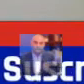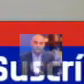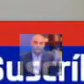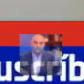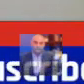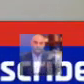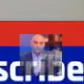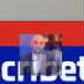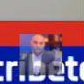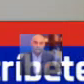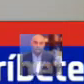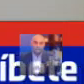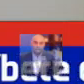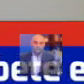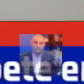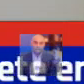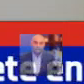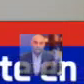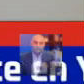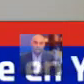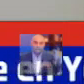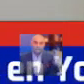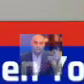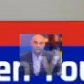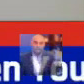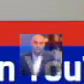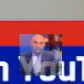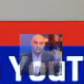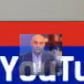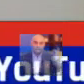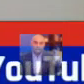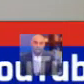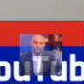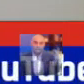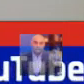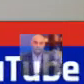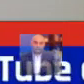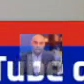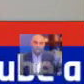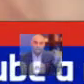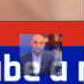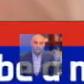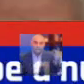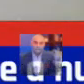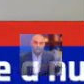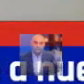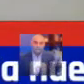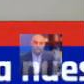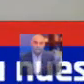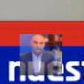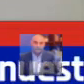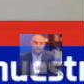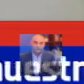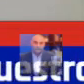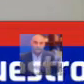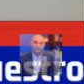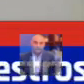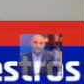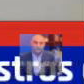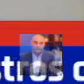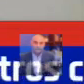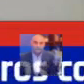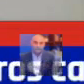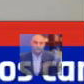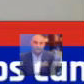completos, presenta ahí el presidente, pues un texto de Paco